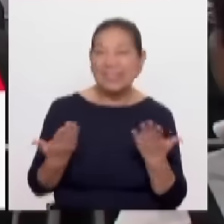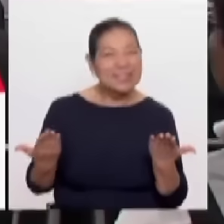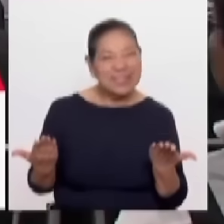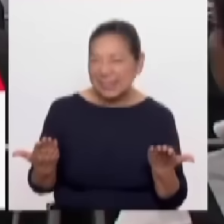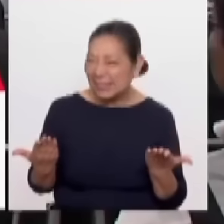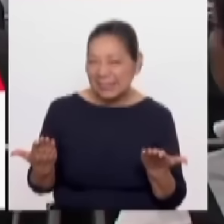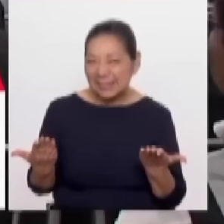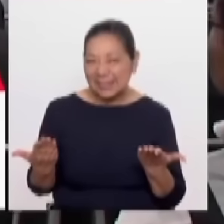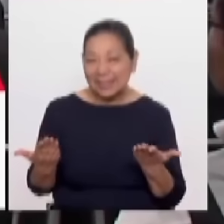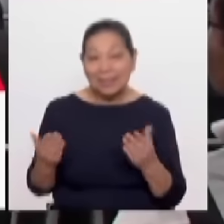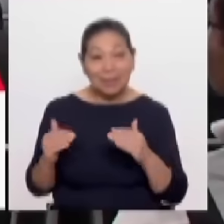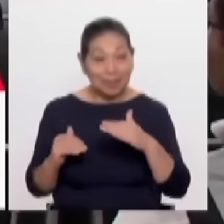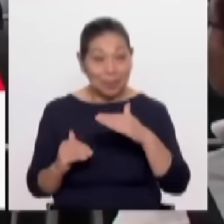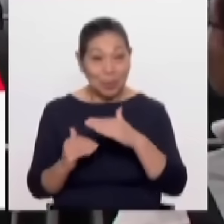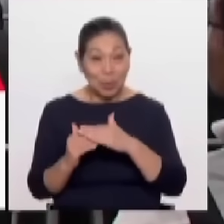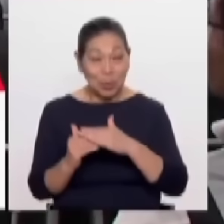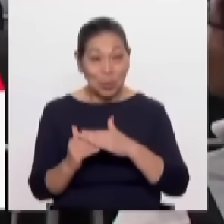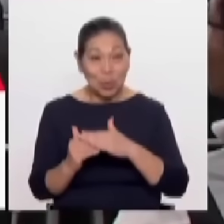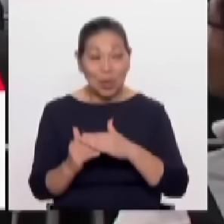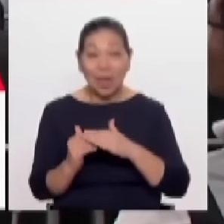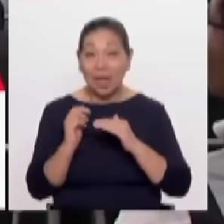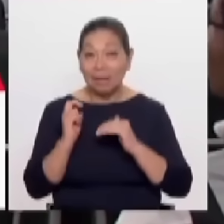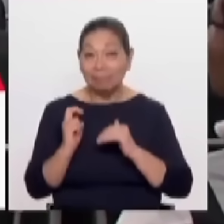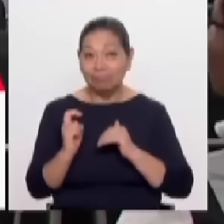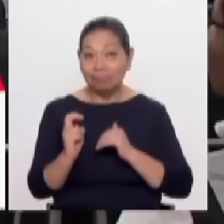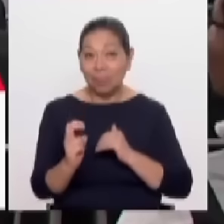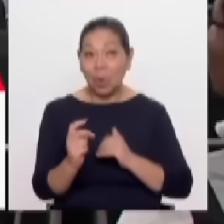operaciones de la etapa 1A de la línea